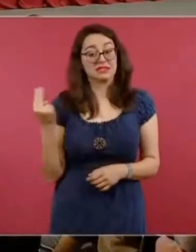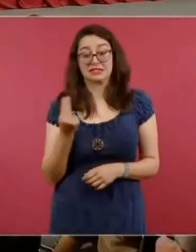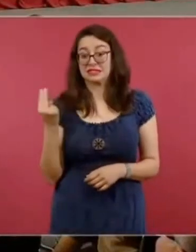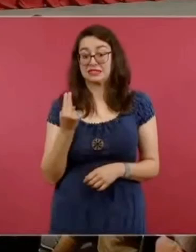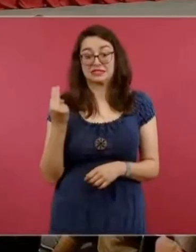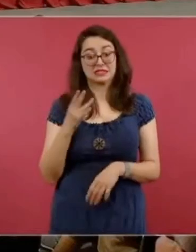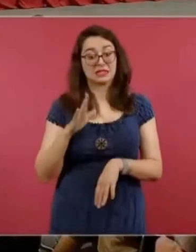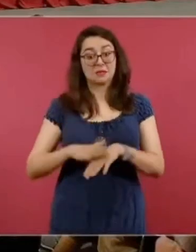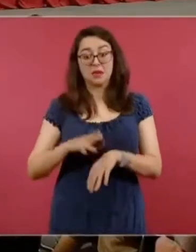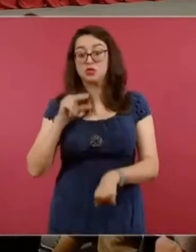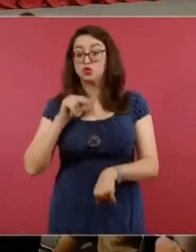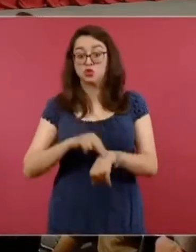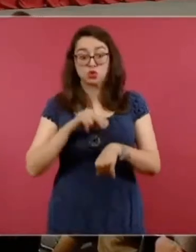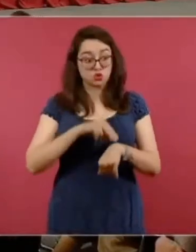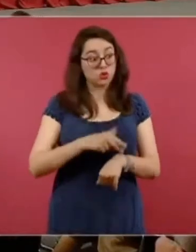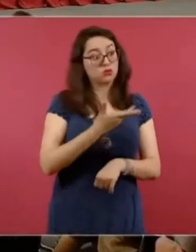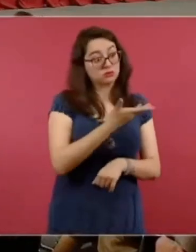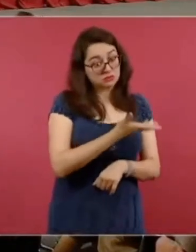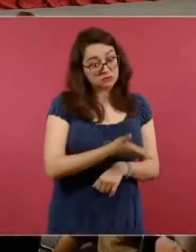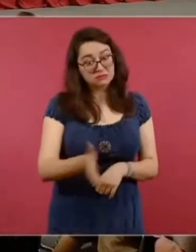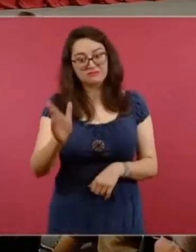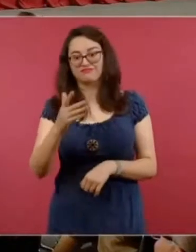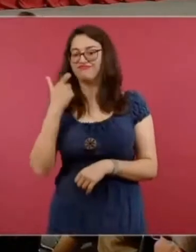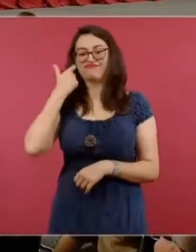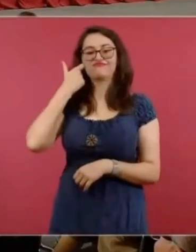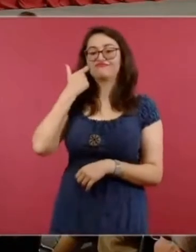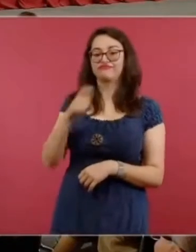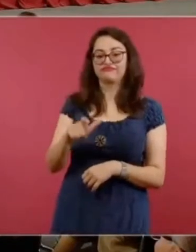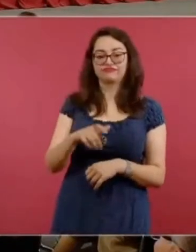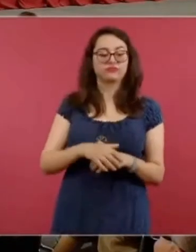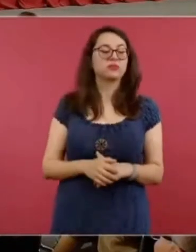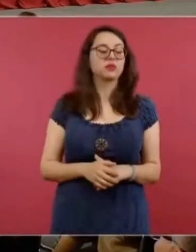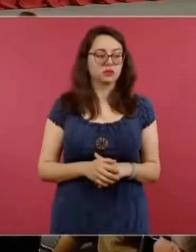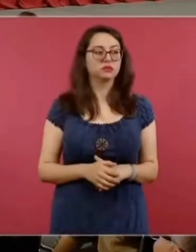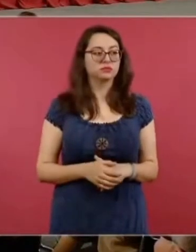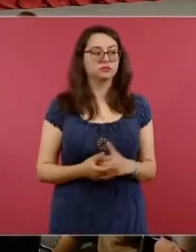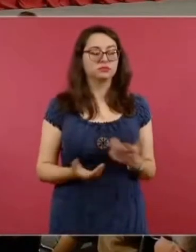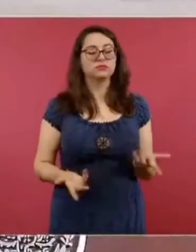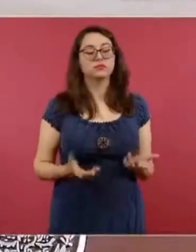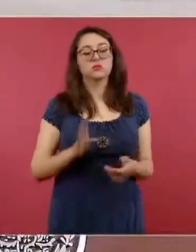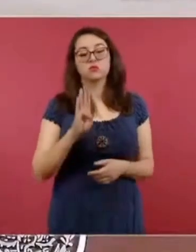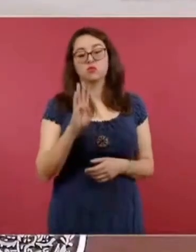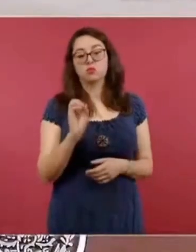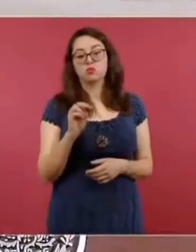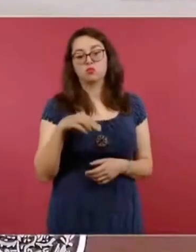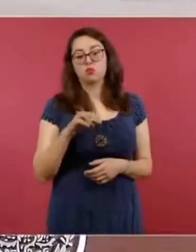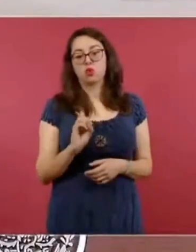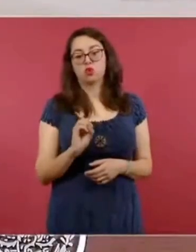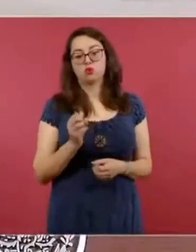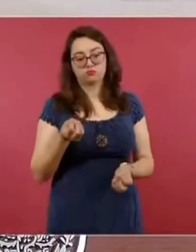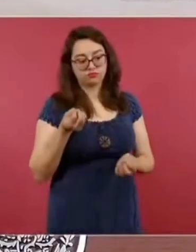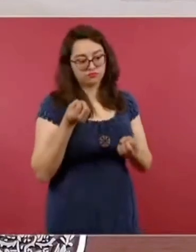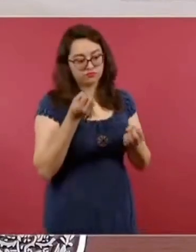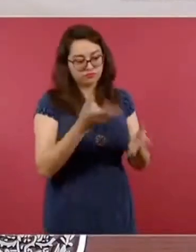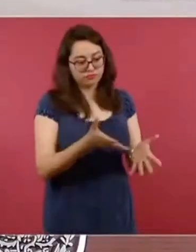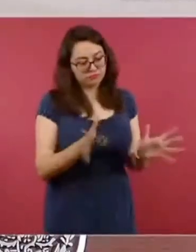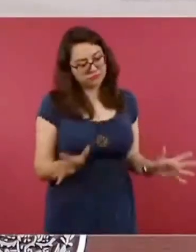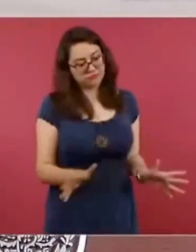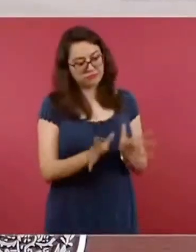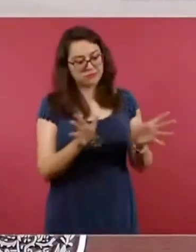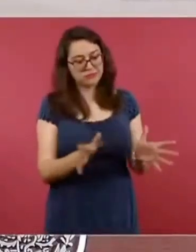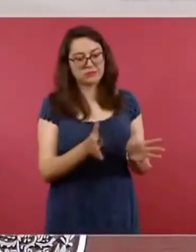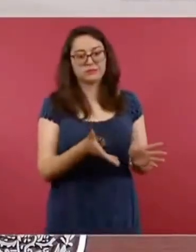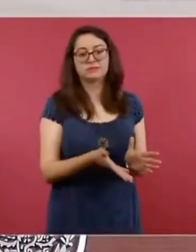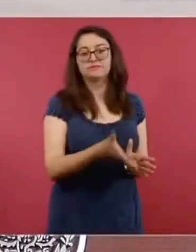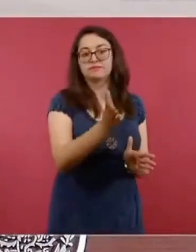con pocos incentivos para que un especialista atienda ahí. Por eso, esta contratación de 4,000 médicas y médicos especialistas que